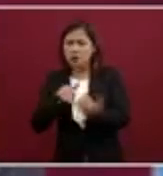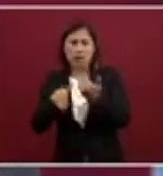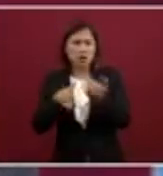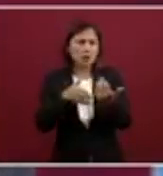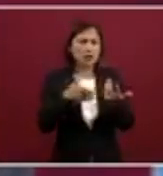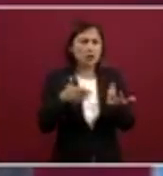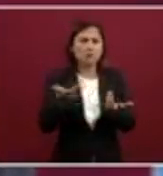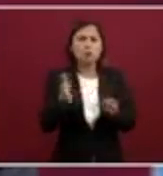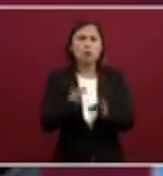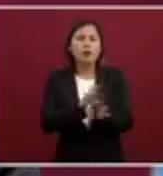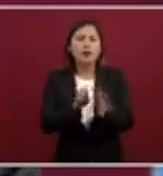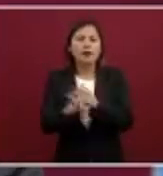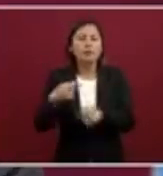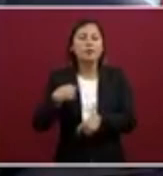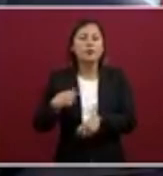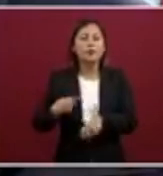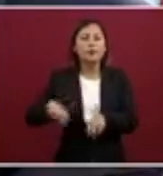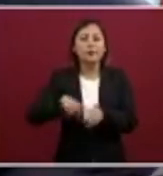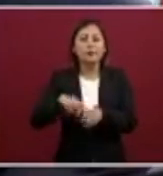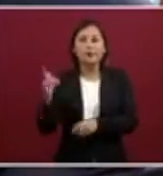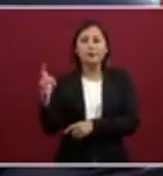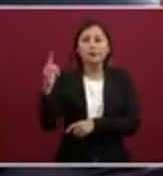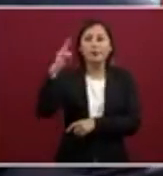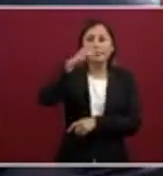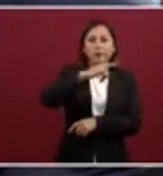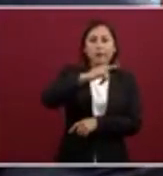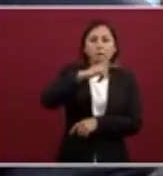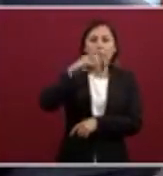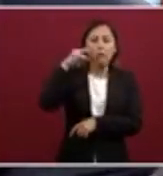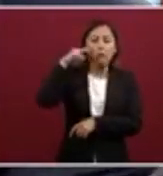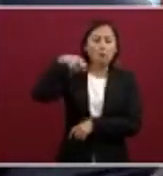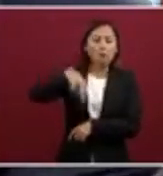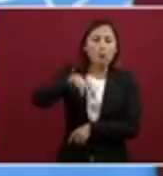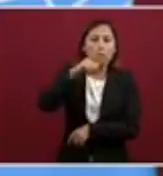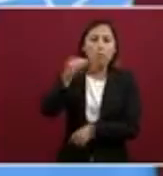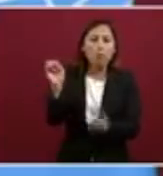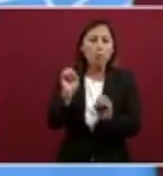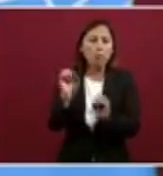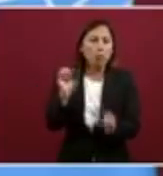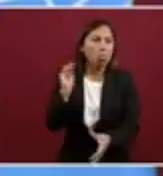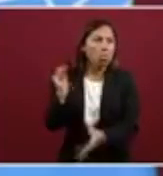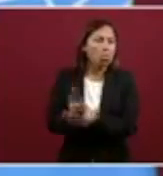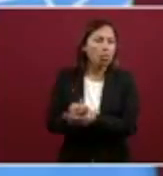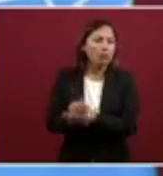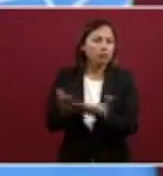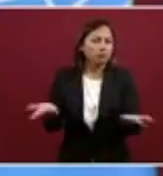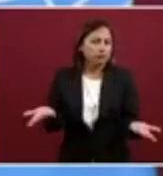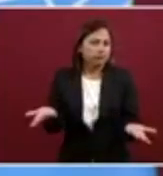helicóptero, ¿cuándo se va uno a enterar de cómo están las carreteras en el país? También